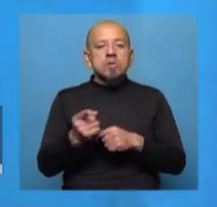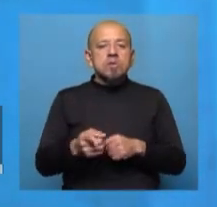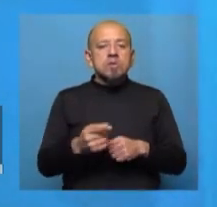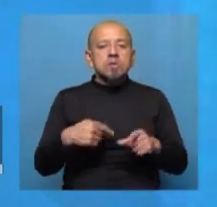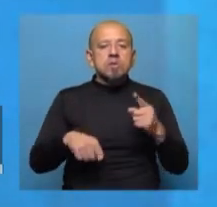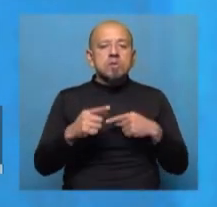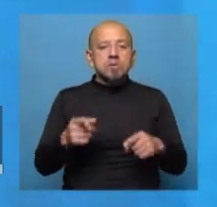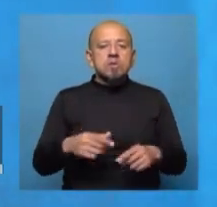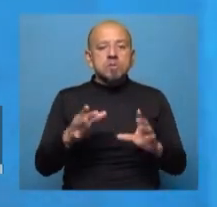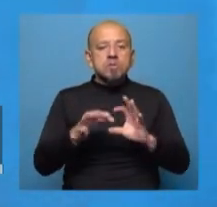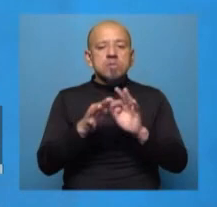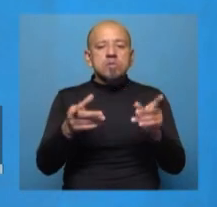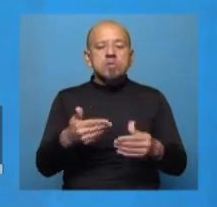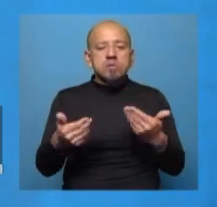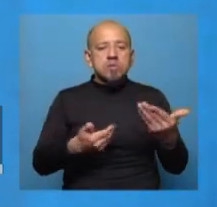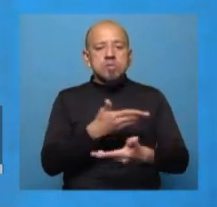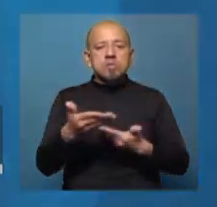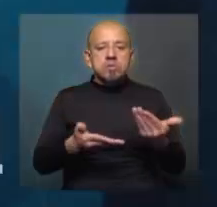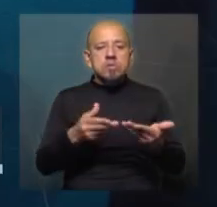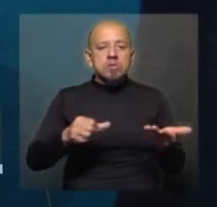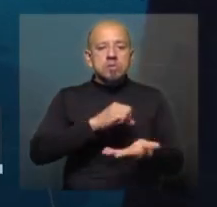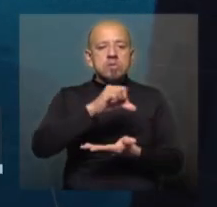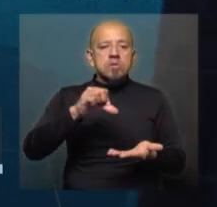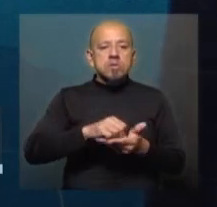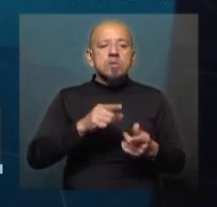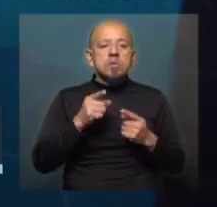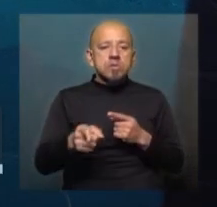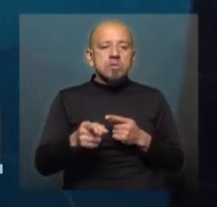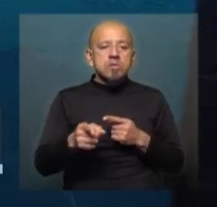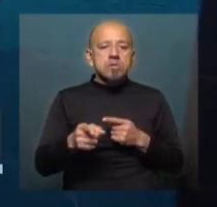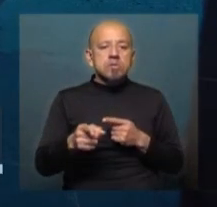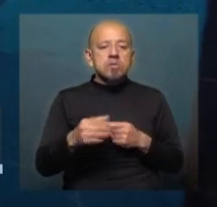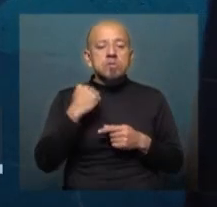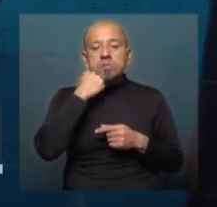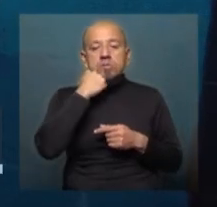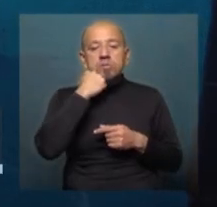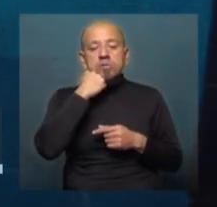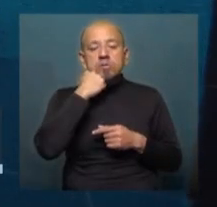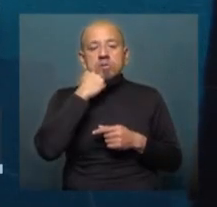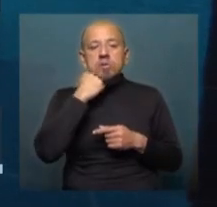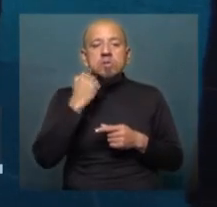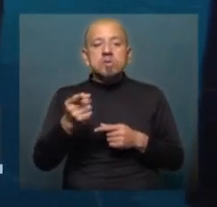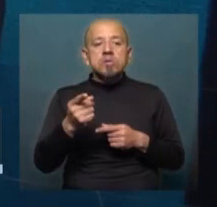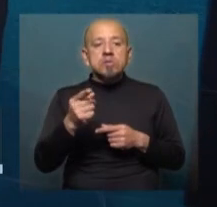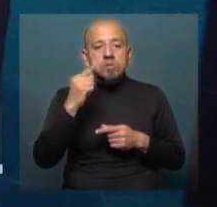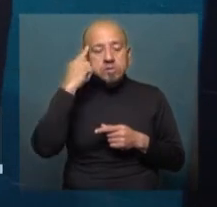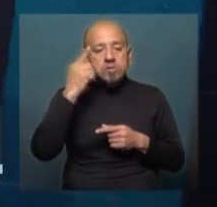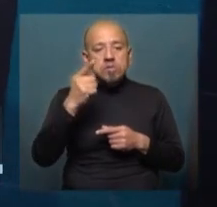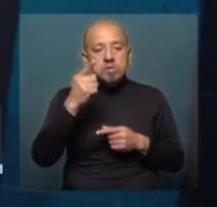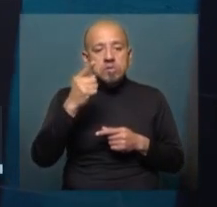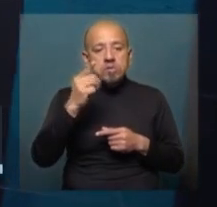sostenibilidad democrática y de convivencia ciudadana eso fue Don José Valley Ordóñez pensemos que en el